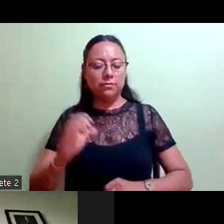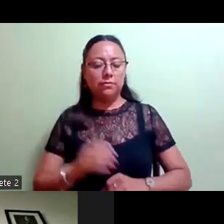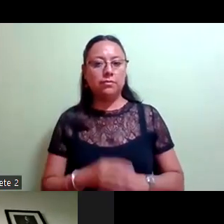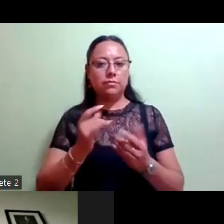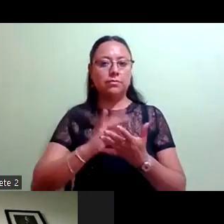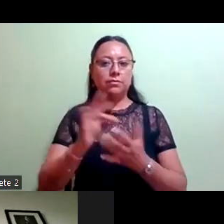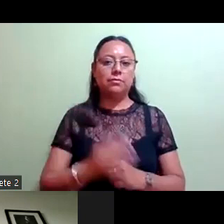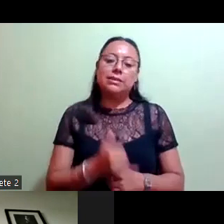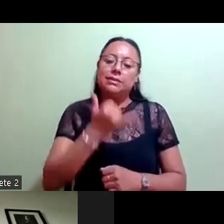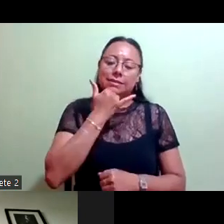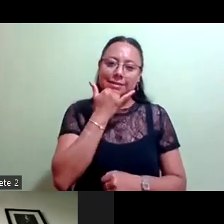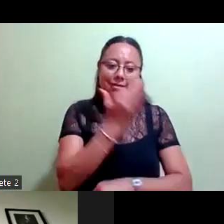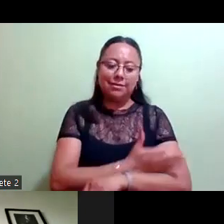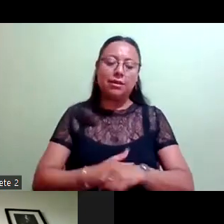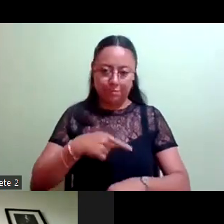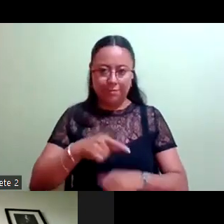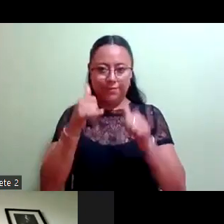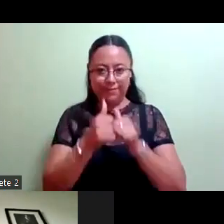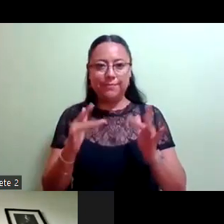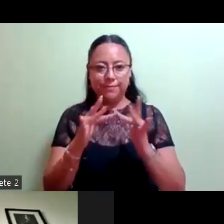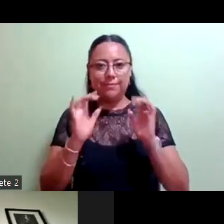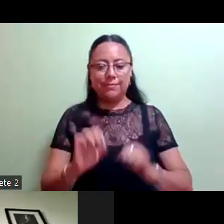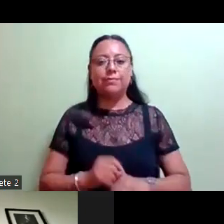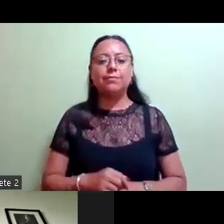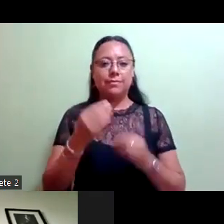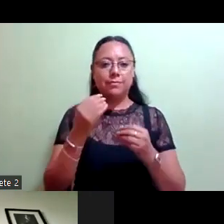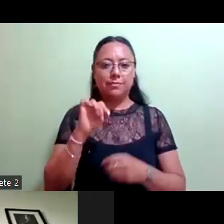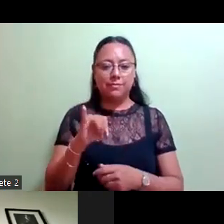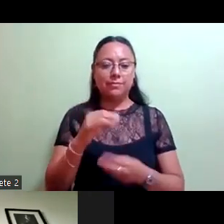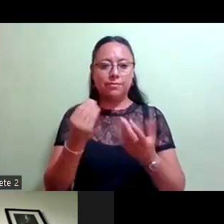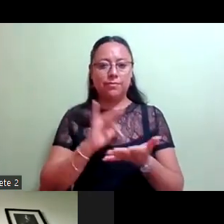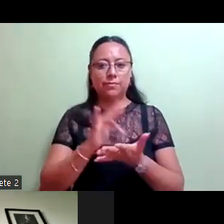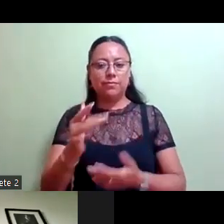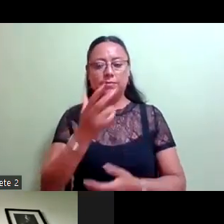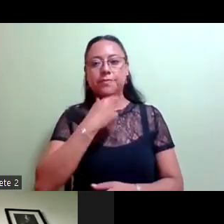por llegar tarde, pero aquí andamos. Sí, muchas gracias, diputada. Diputado,